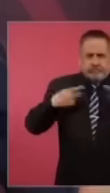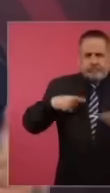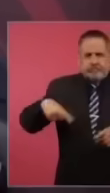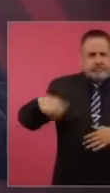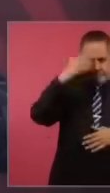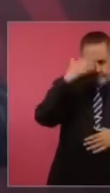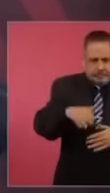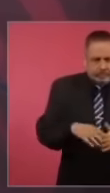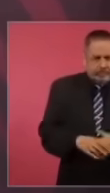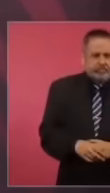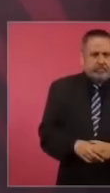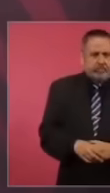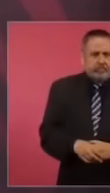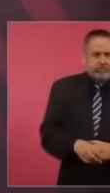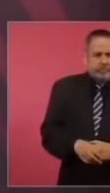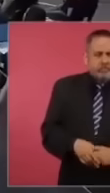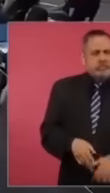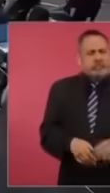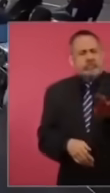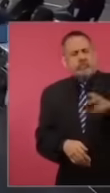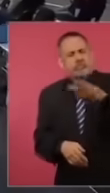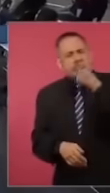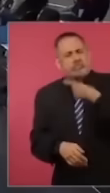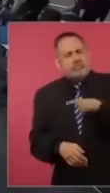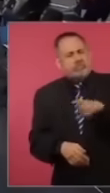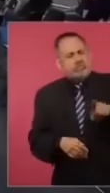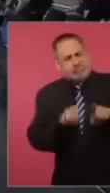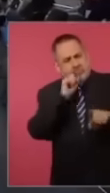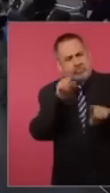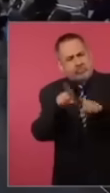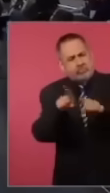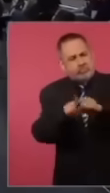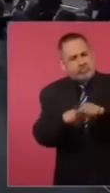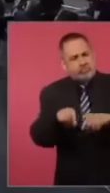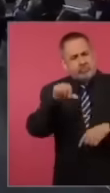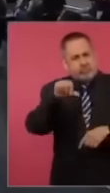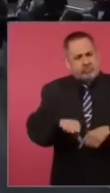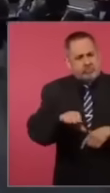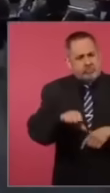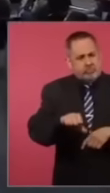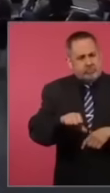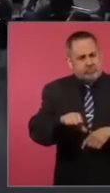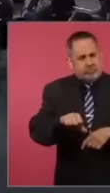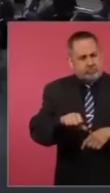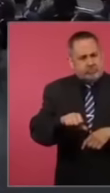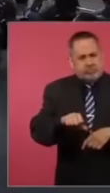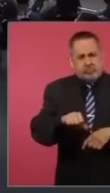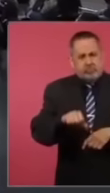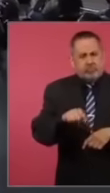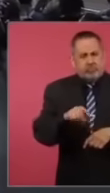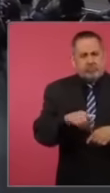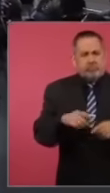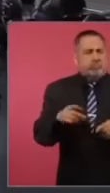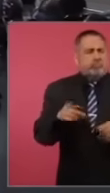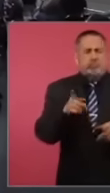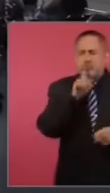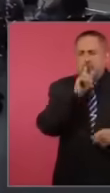gente. Pero ya había dicho usted también que era bueno que hoy no se contenga ni se diga lo que está